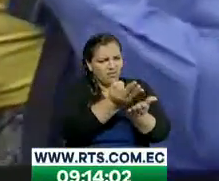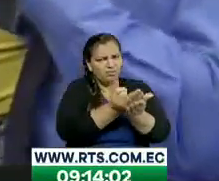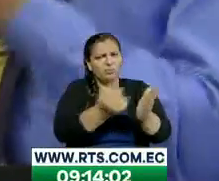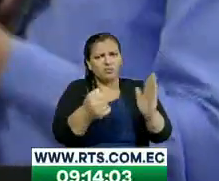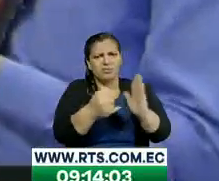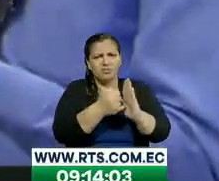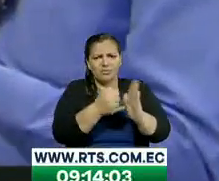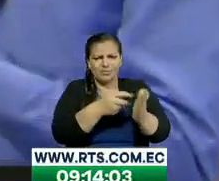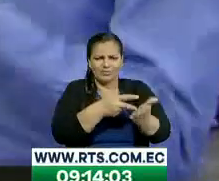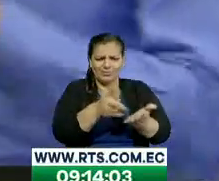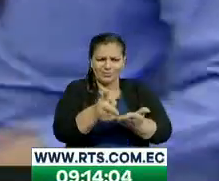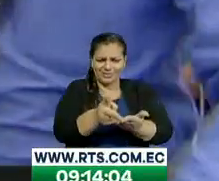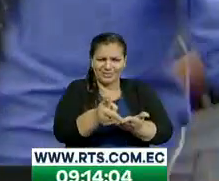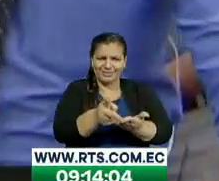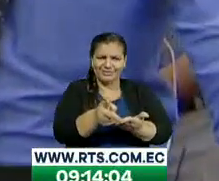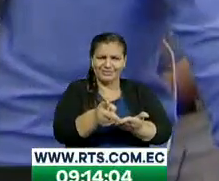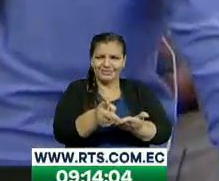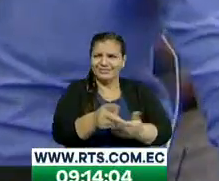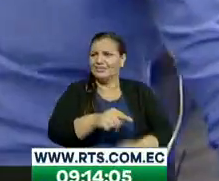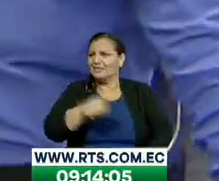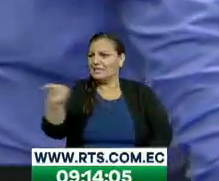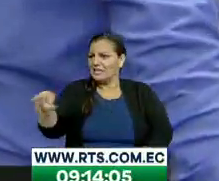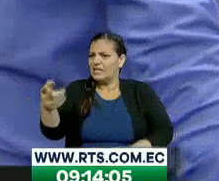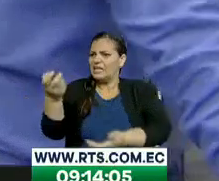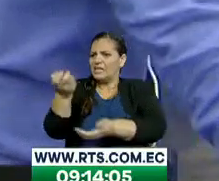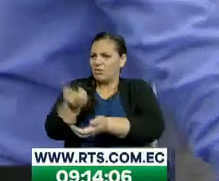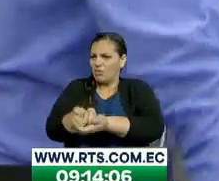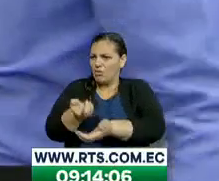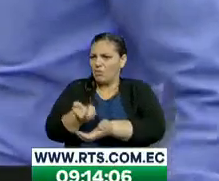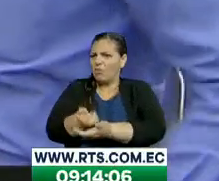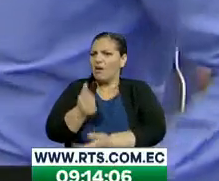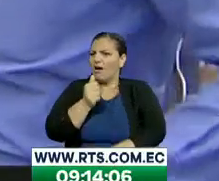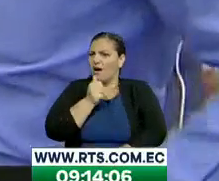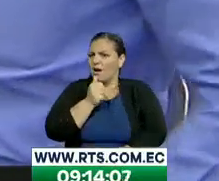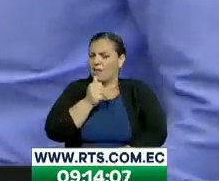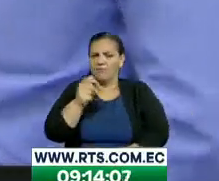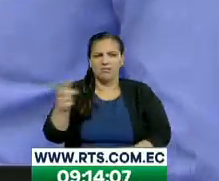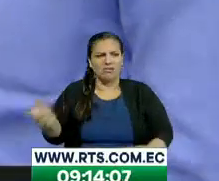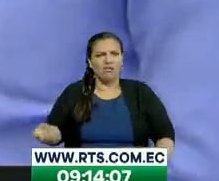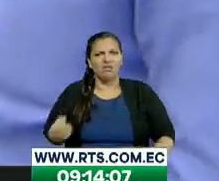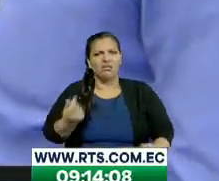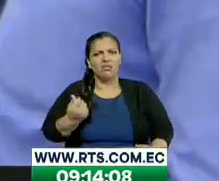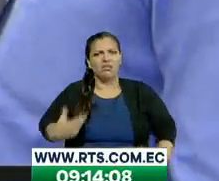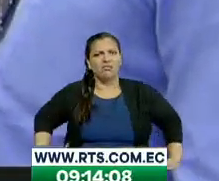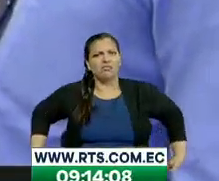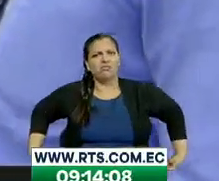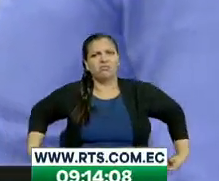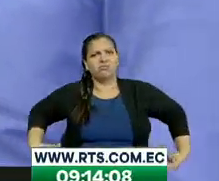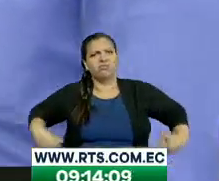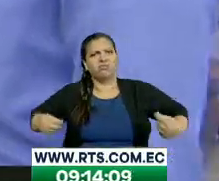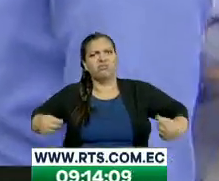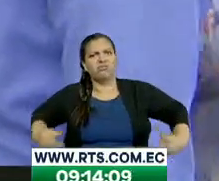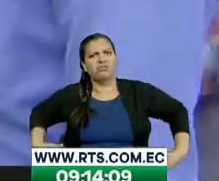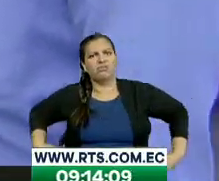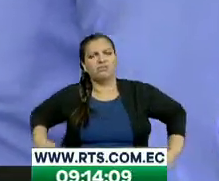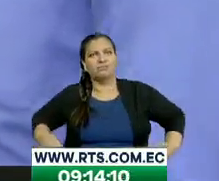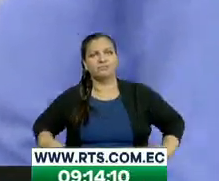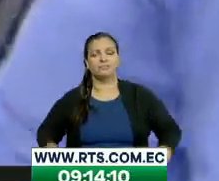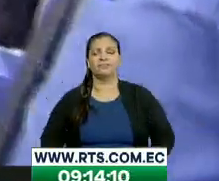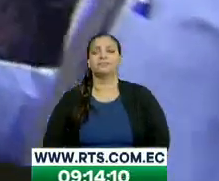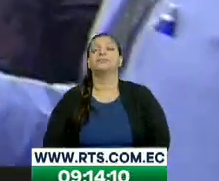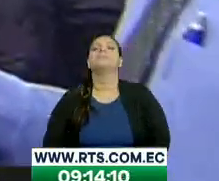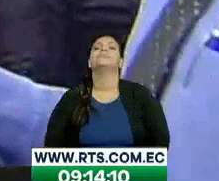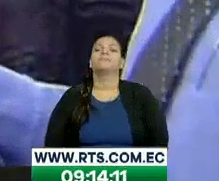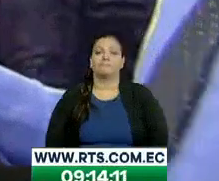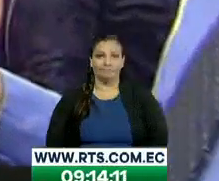un agua que no les llega, también tienen que gastar con los tanques, los tanqueros. Así es, mire, por ejemplo, dése cuenta usted que a nosotros nos cobran $1 el